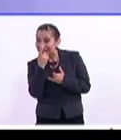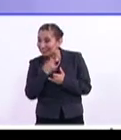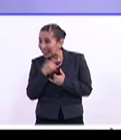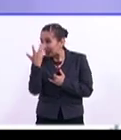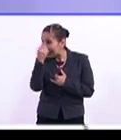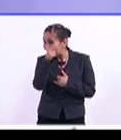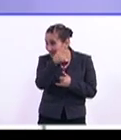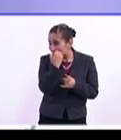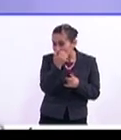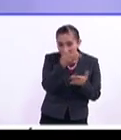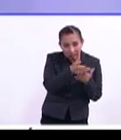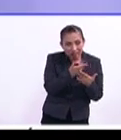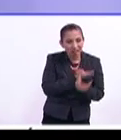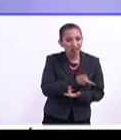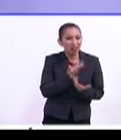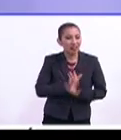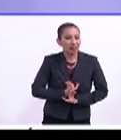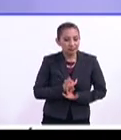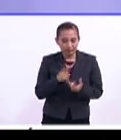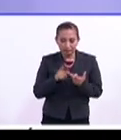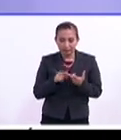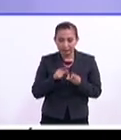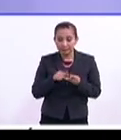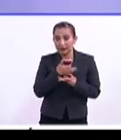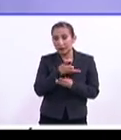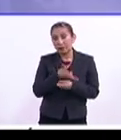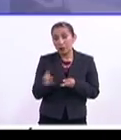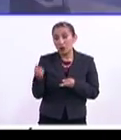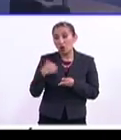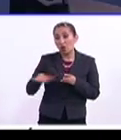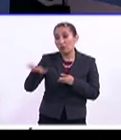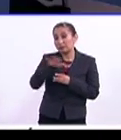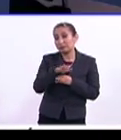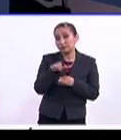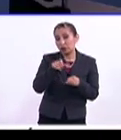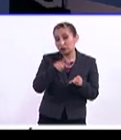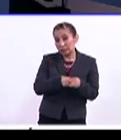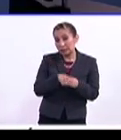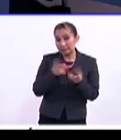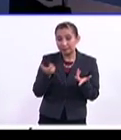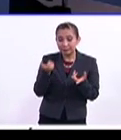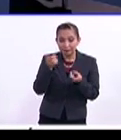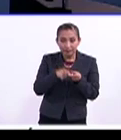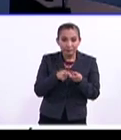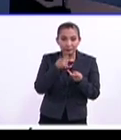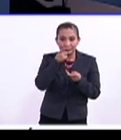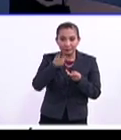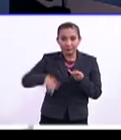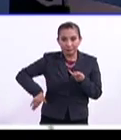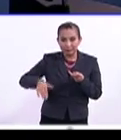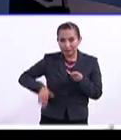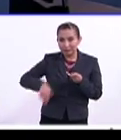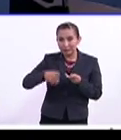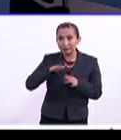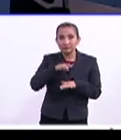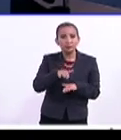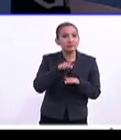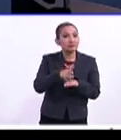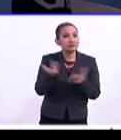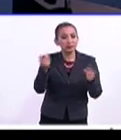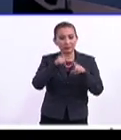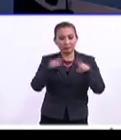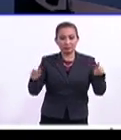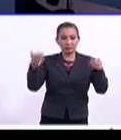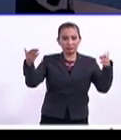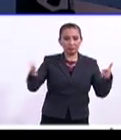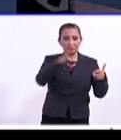decían que iban a encontrar. Las causas familiares o socioeconómicas también son importantes. Comentaban hace un momento sobre la